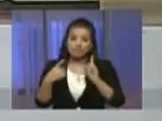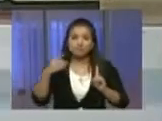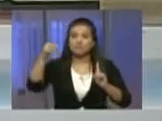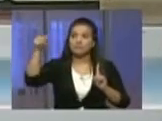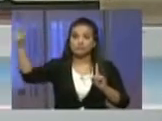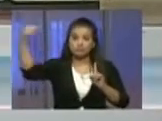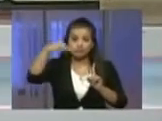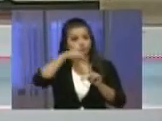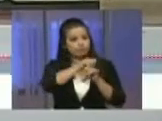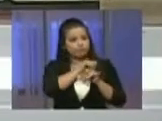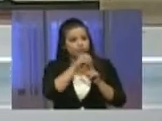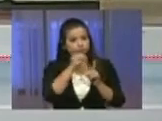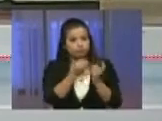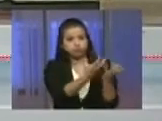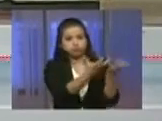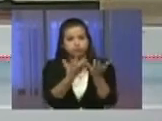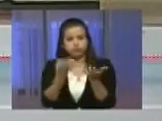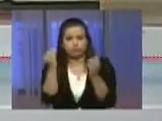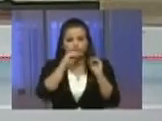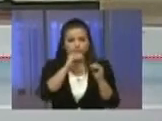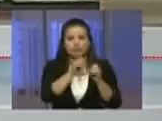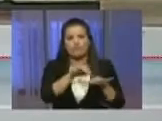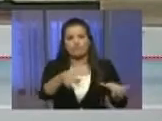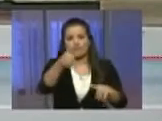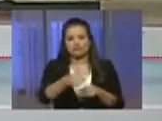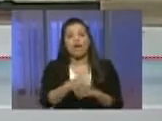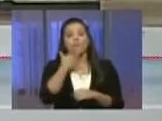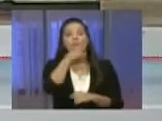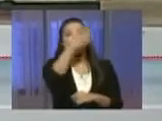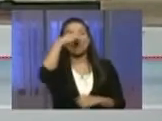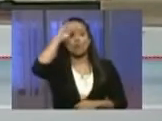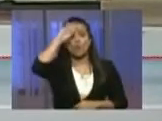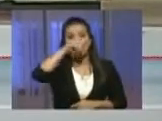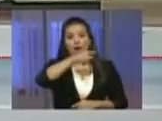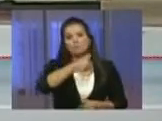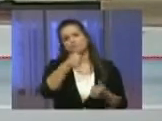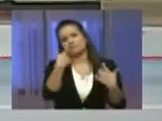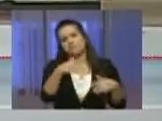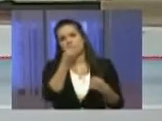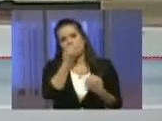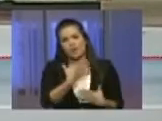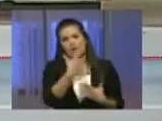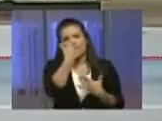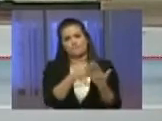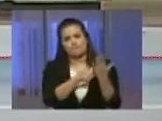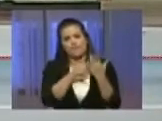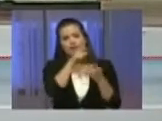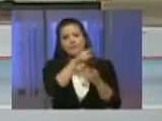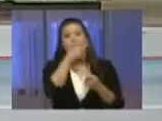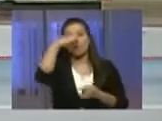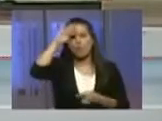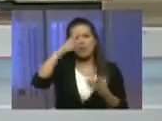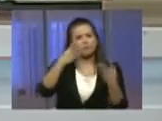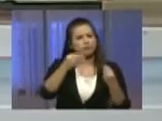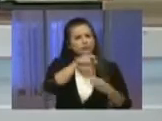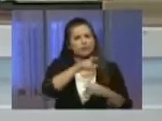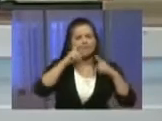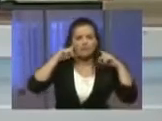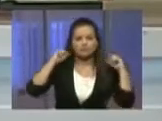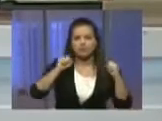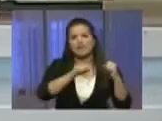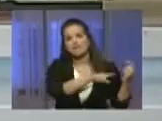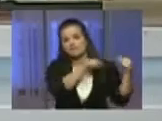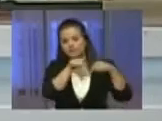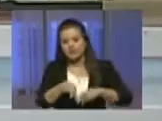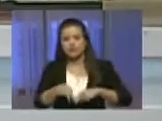boxeo en béisbol han venido de Cuba en esa gigantesco de colaboradores cubanos y han dejado su